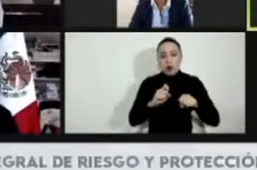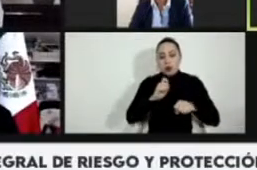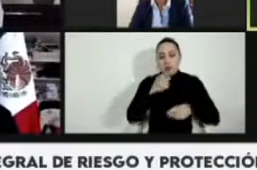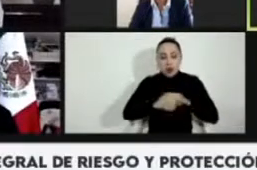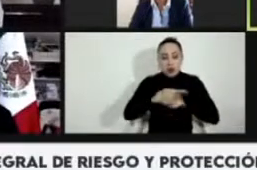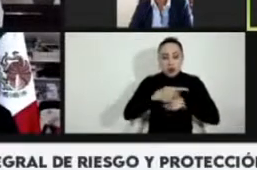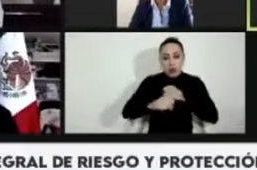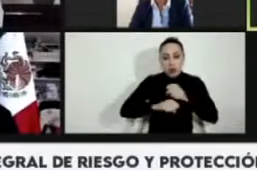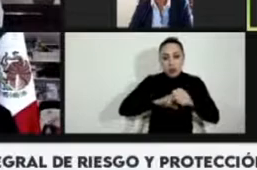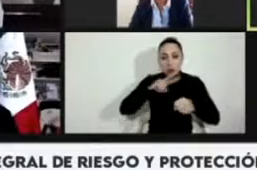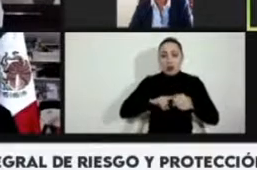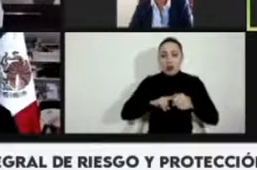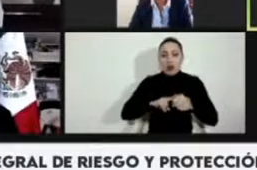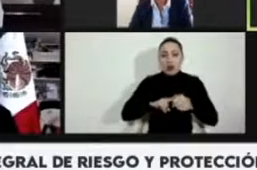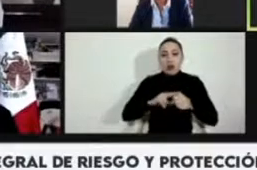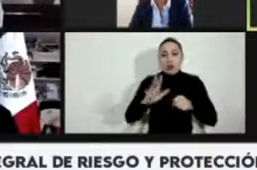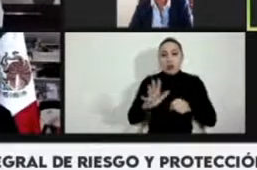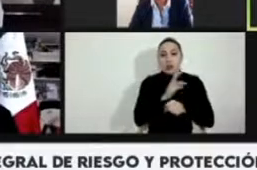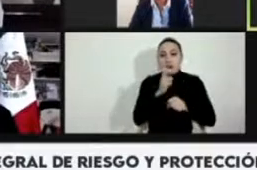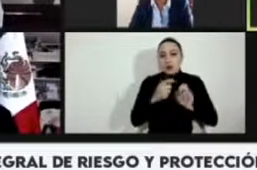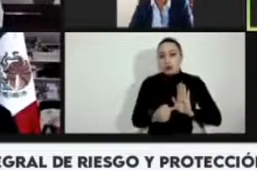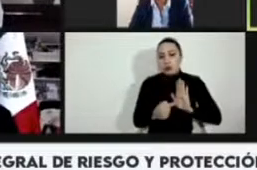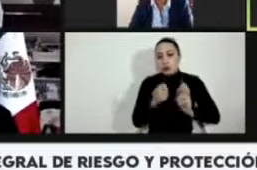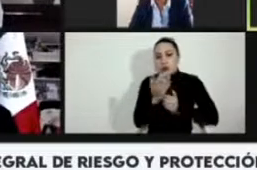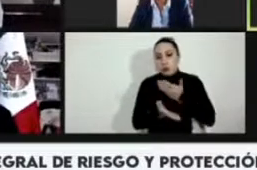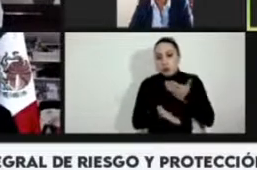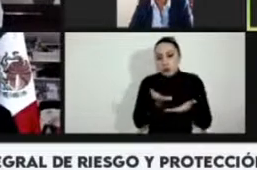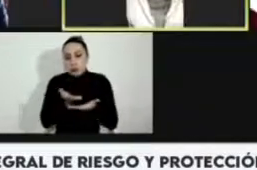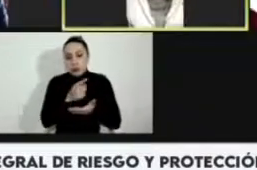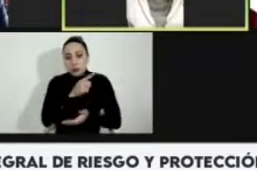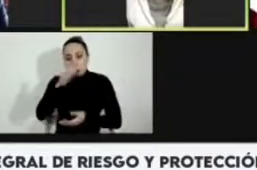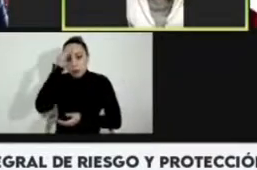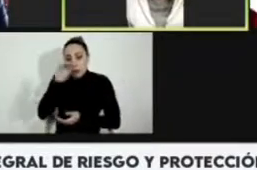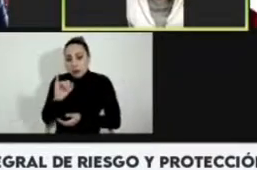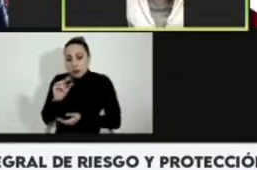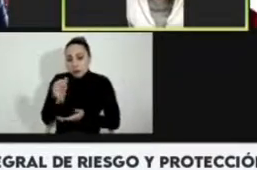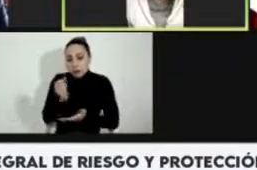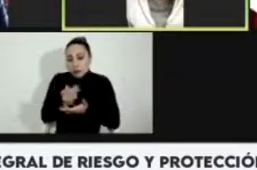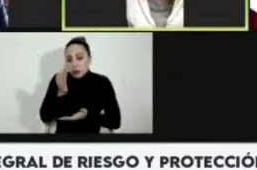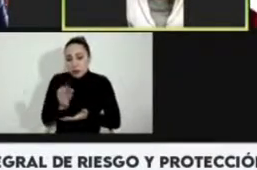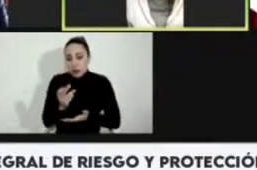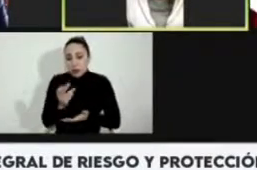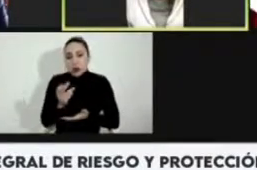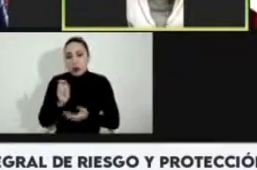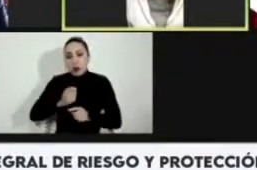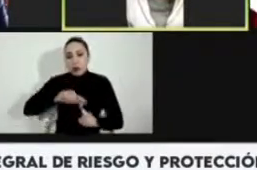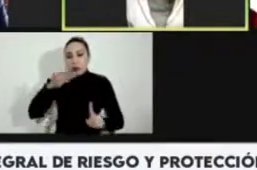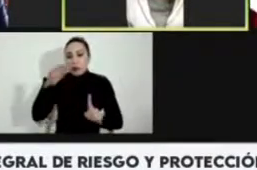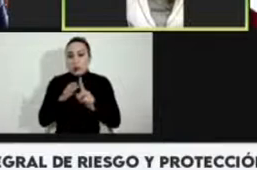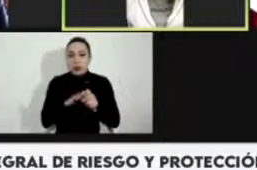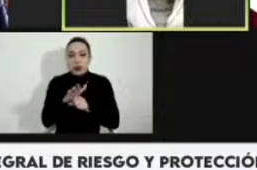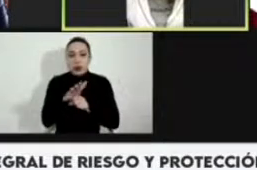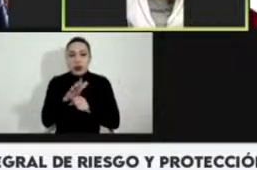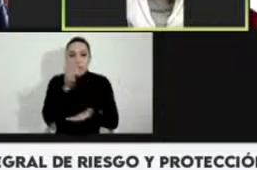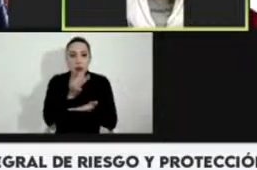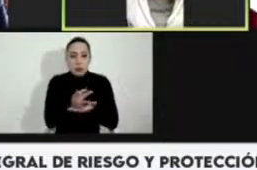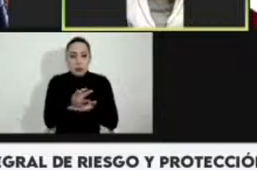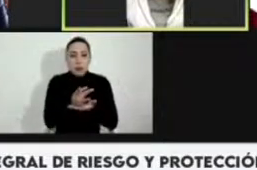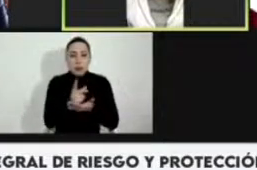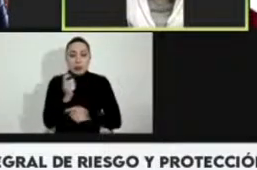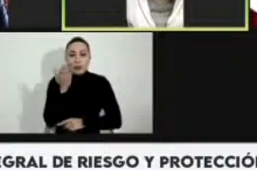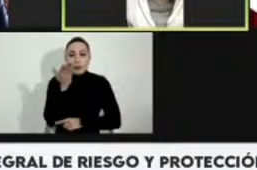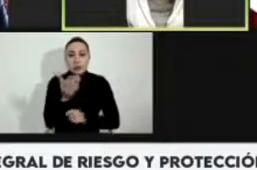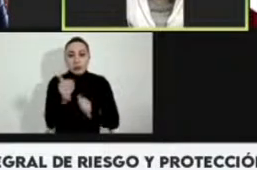consideración de este honorable pleno del Congreso el siguiente punto de acuerdo con el resolutivo único para el que se exhorta de manera